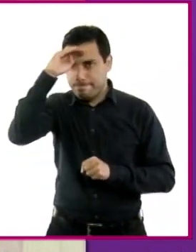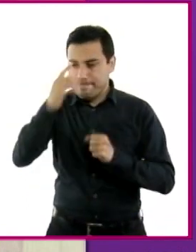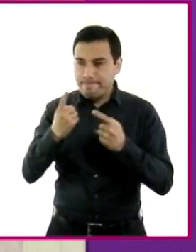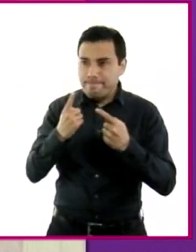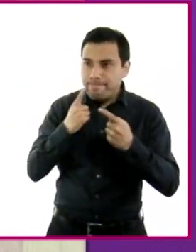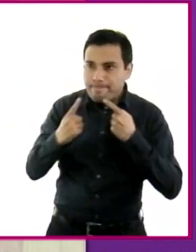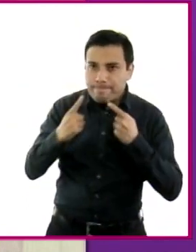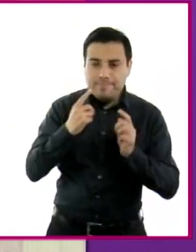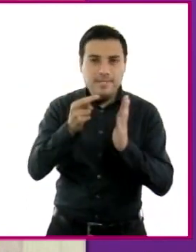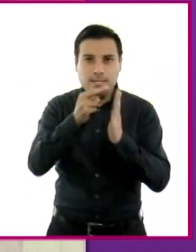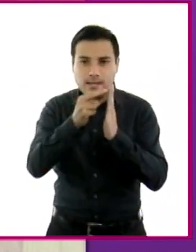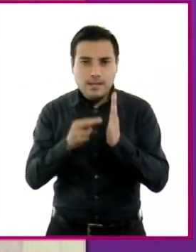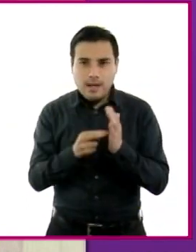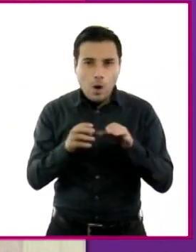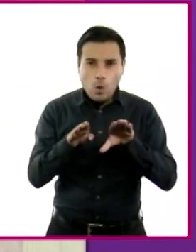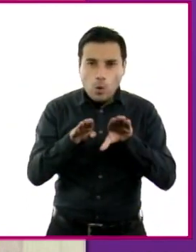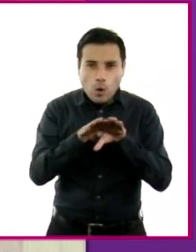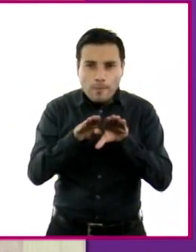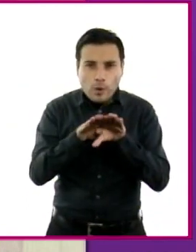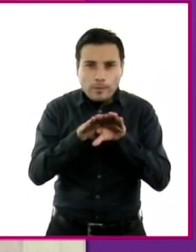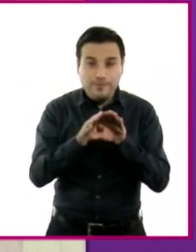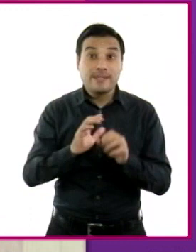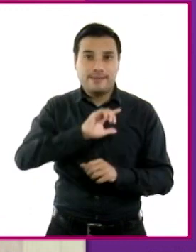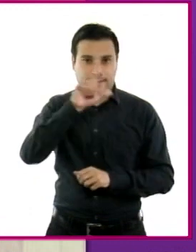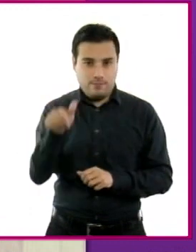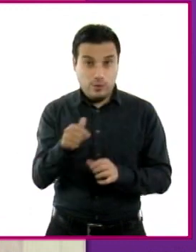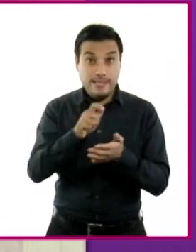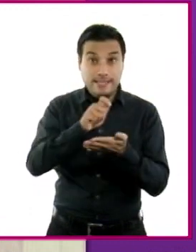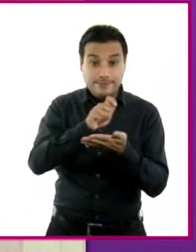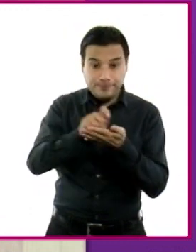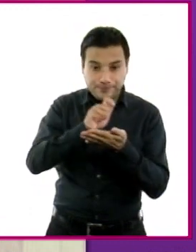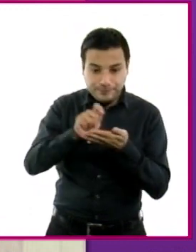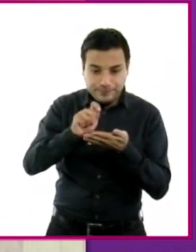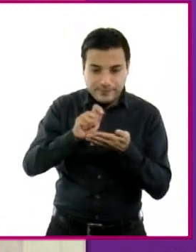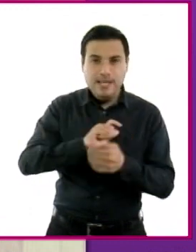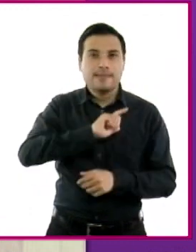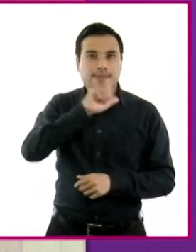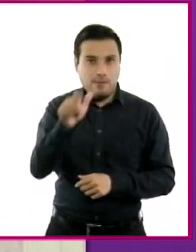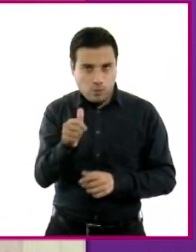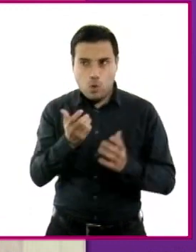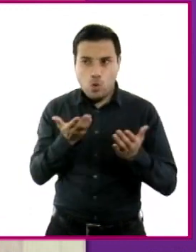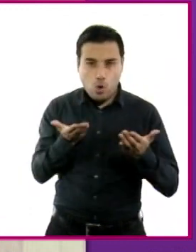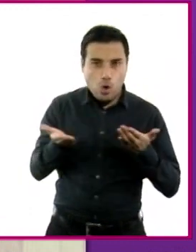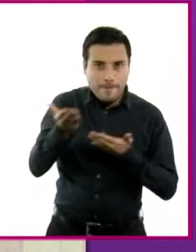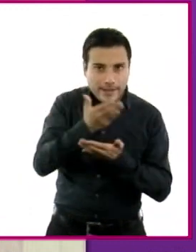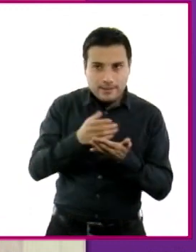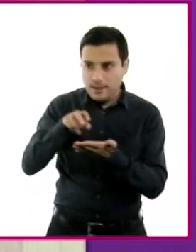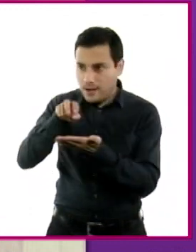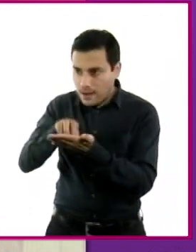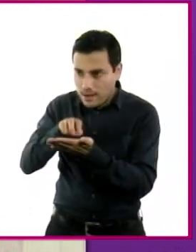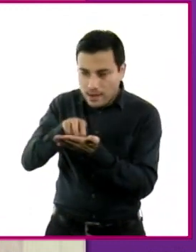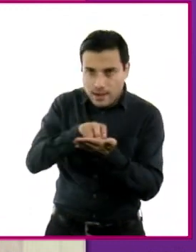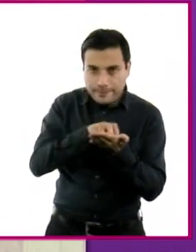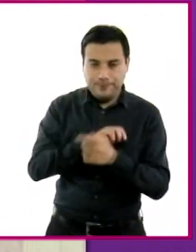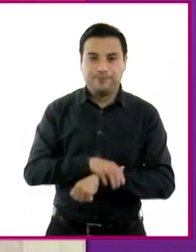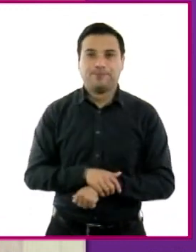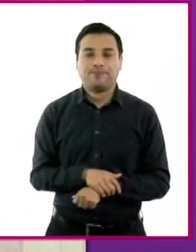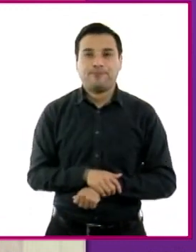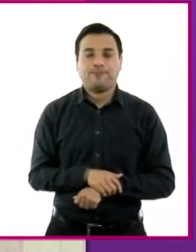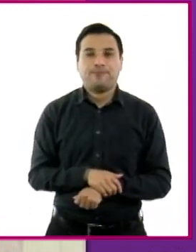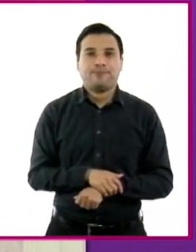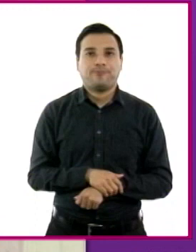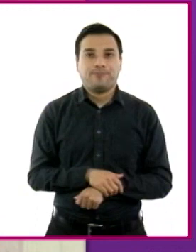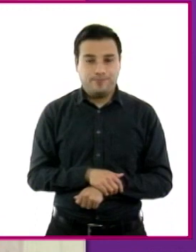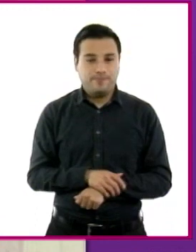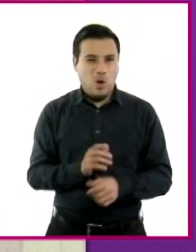reglas podríamos utilizar. Las escribimos y luego las compartimos con los demás para corregirlas. Y un poco antes